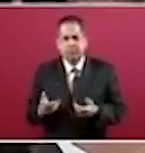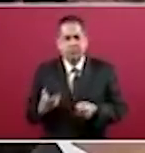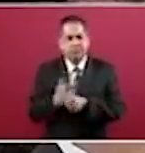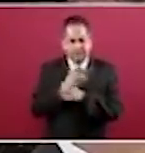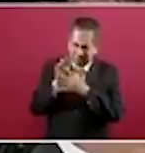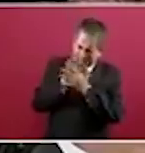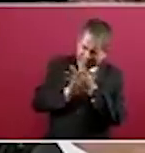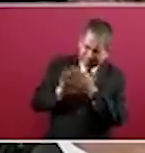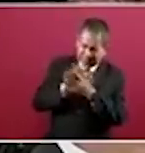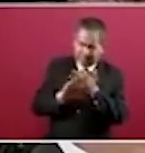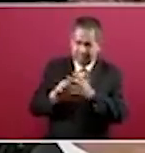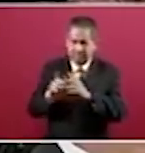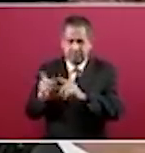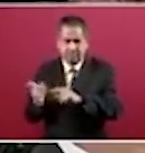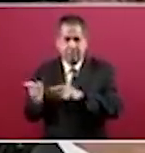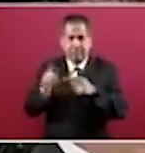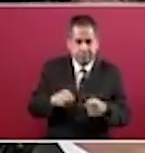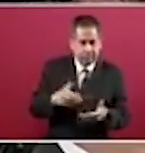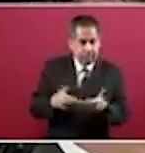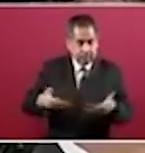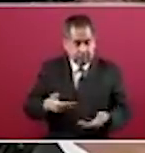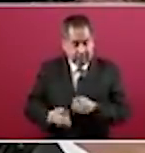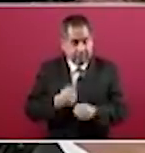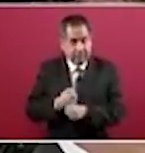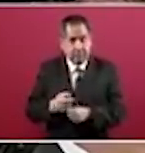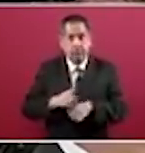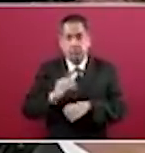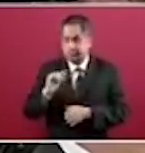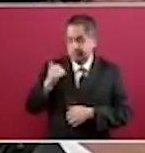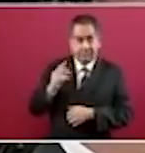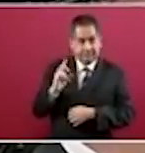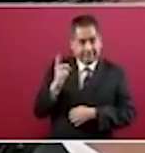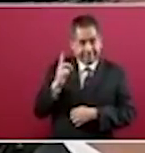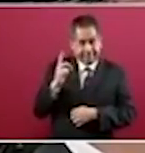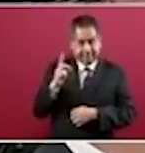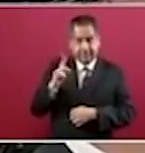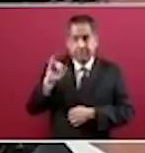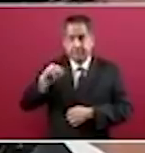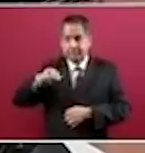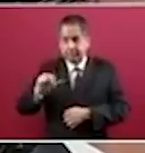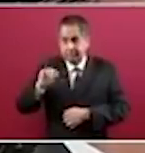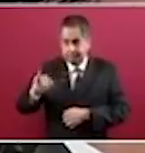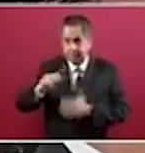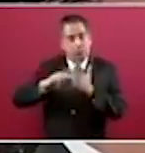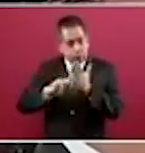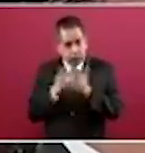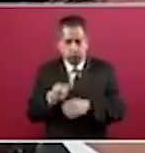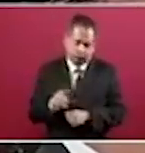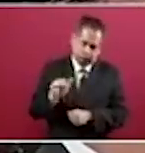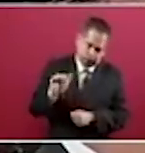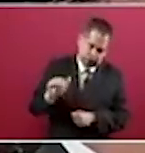opacidad, presidente, ya se extiende al actual sexenio, porque en diciembre pasado el INAI volvió